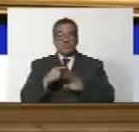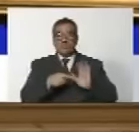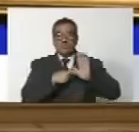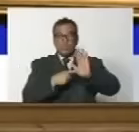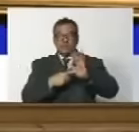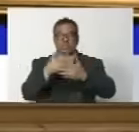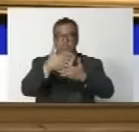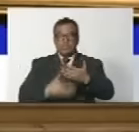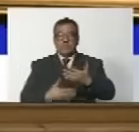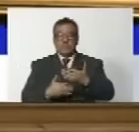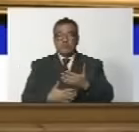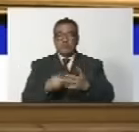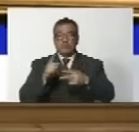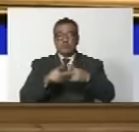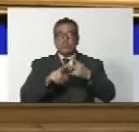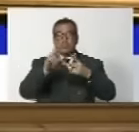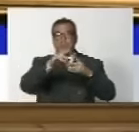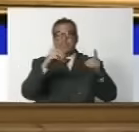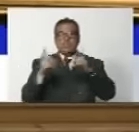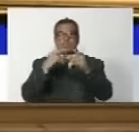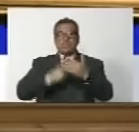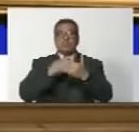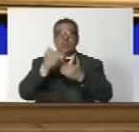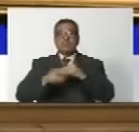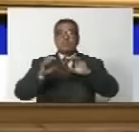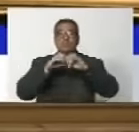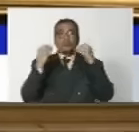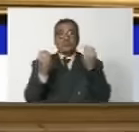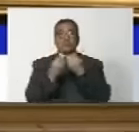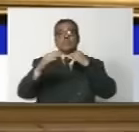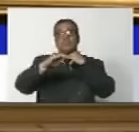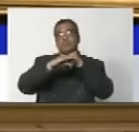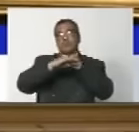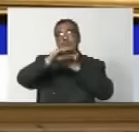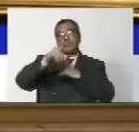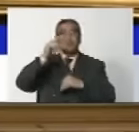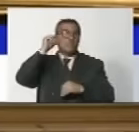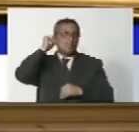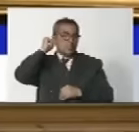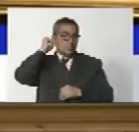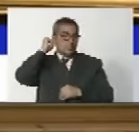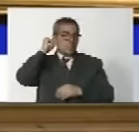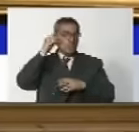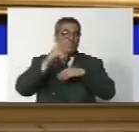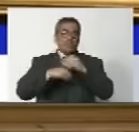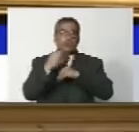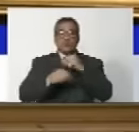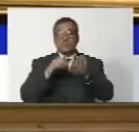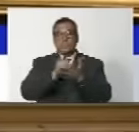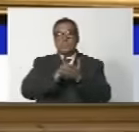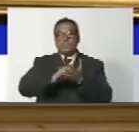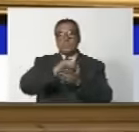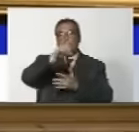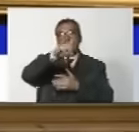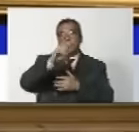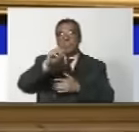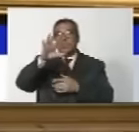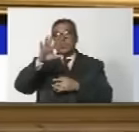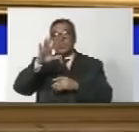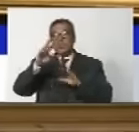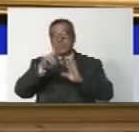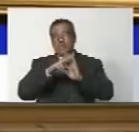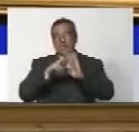presentar el informe para su segunda discusión del proyecto de ley orgánica para la igualdad de las mujeres, de conformidad con lo establecido en el artículo 105